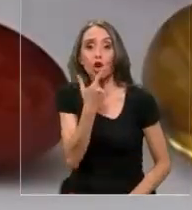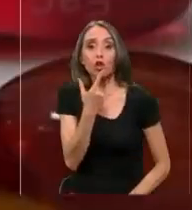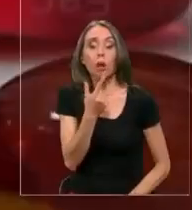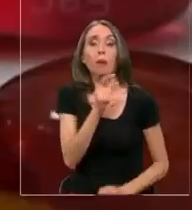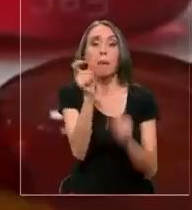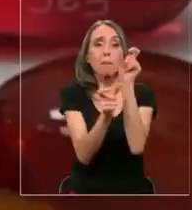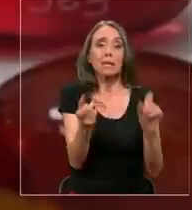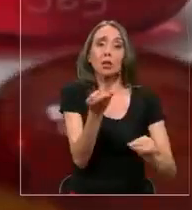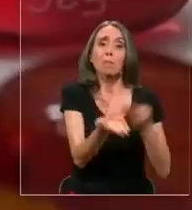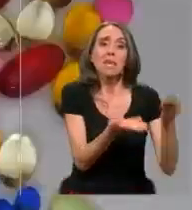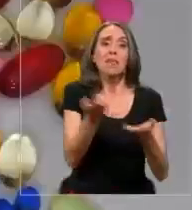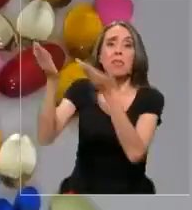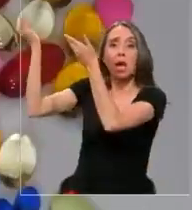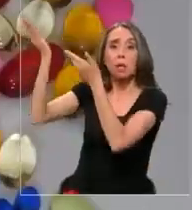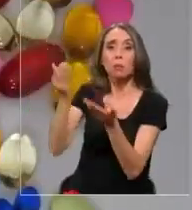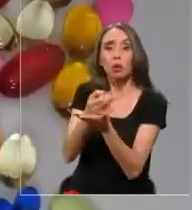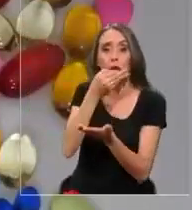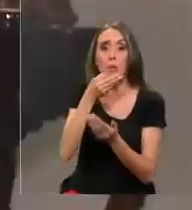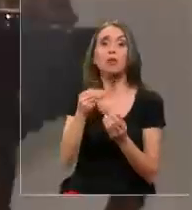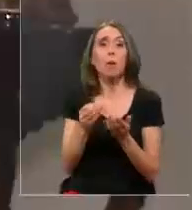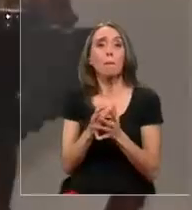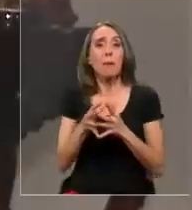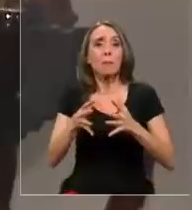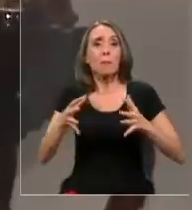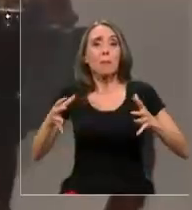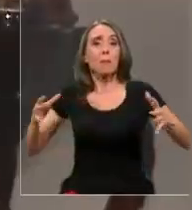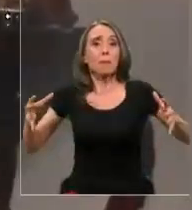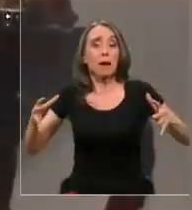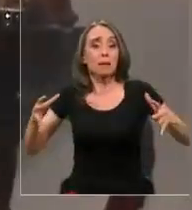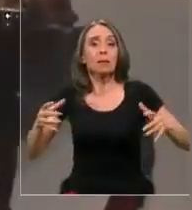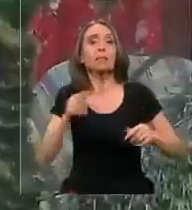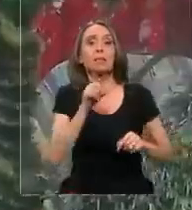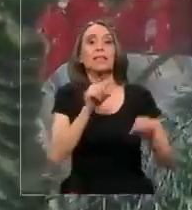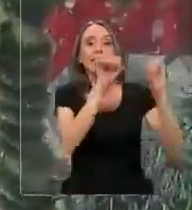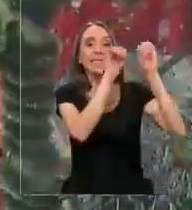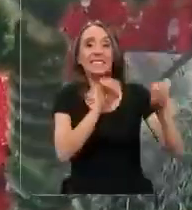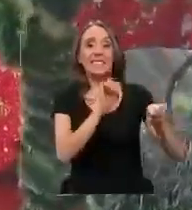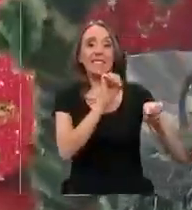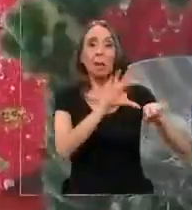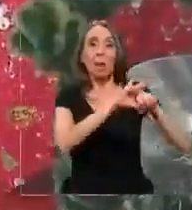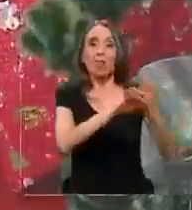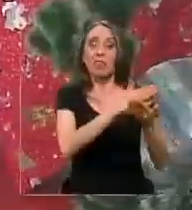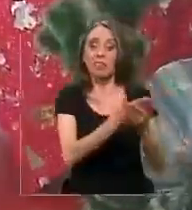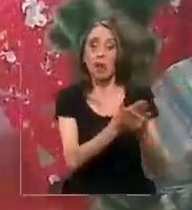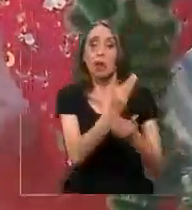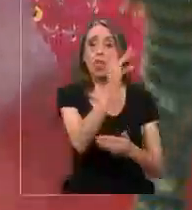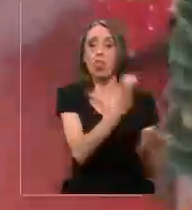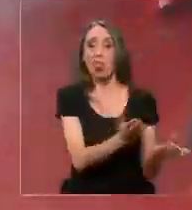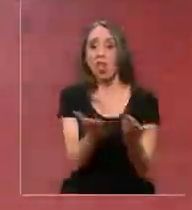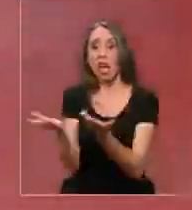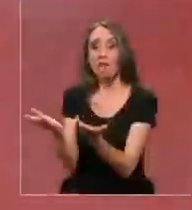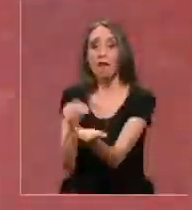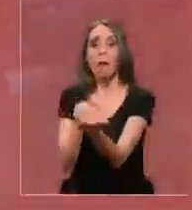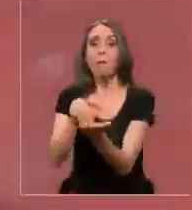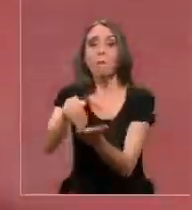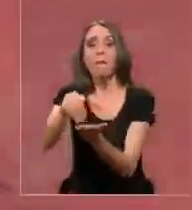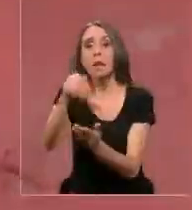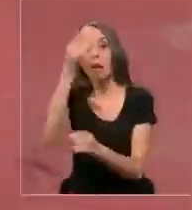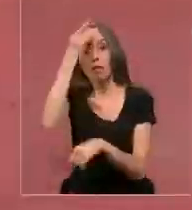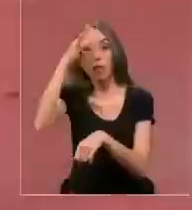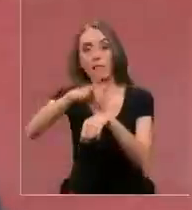importación de medicamentos sigue en alza frente a un sistema de salud que continúa el debe con miles de